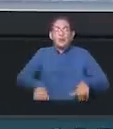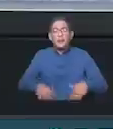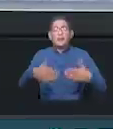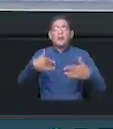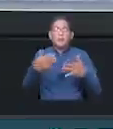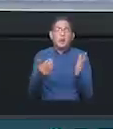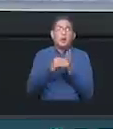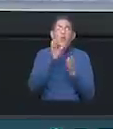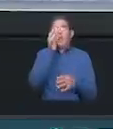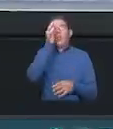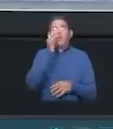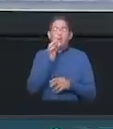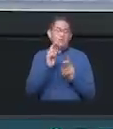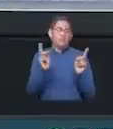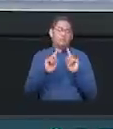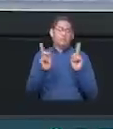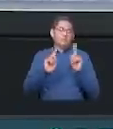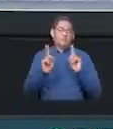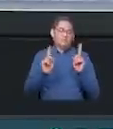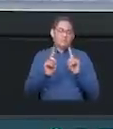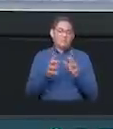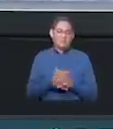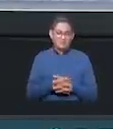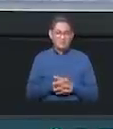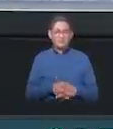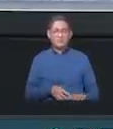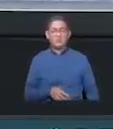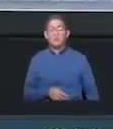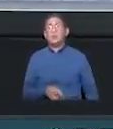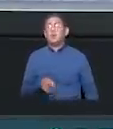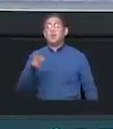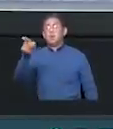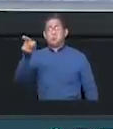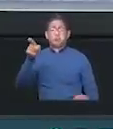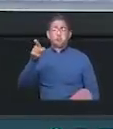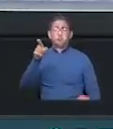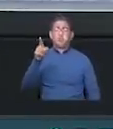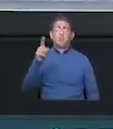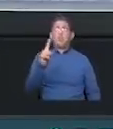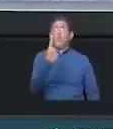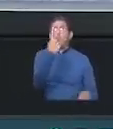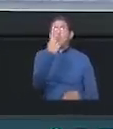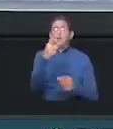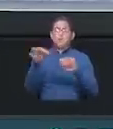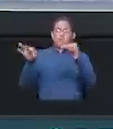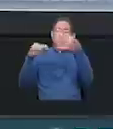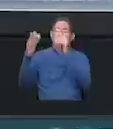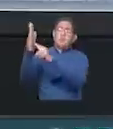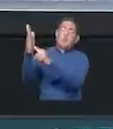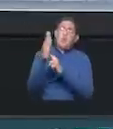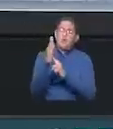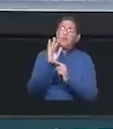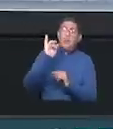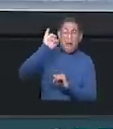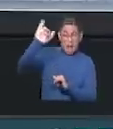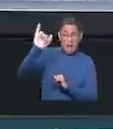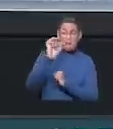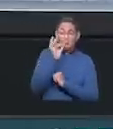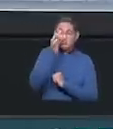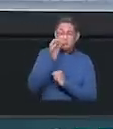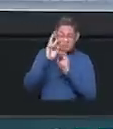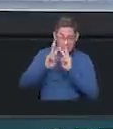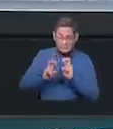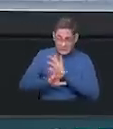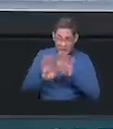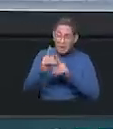la entrada del aeropuerto o sea con una sola prueba negativa podrán entrar al